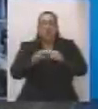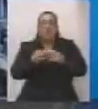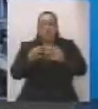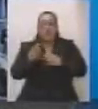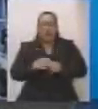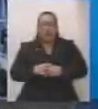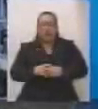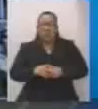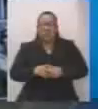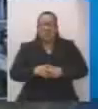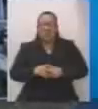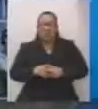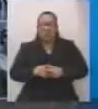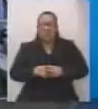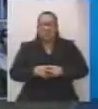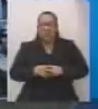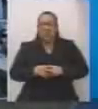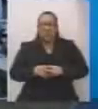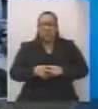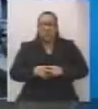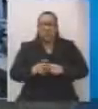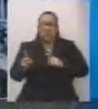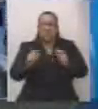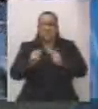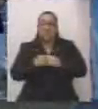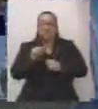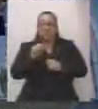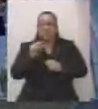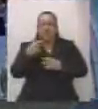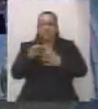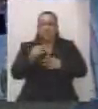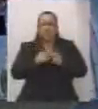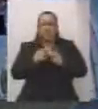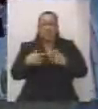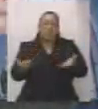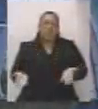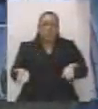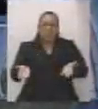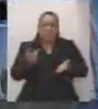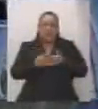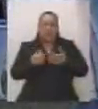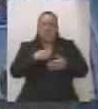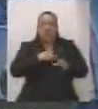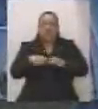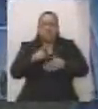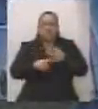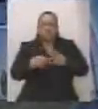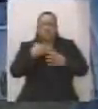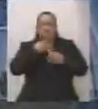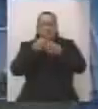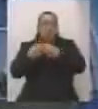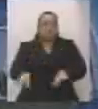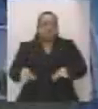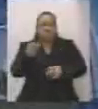calificado que va a estar dirigiendo subordinados con muy poca calificación. Entonces, básicamente lo que estamos haciendo es desperdiciar